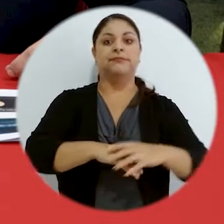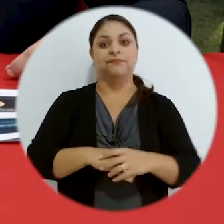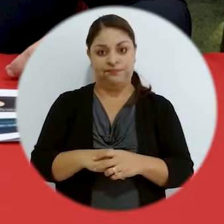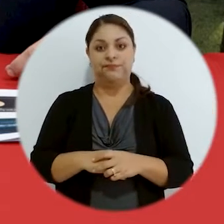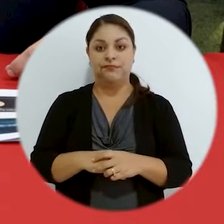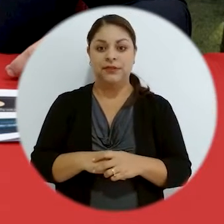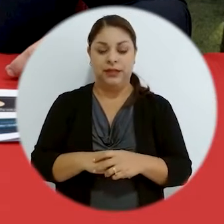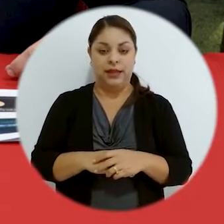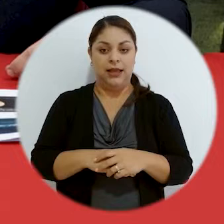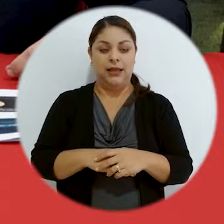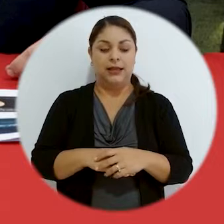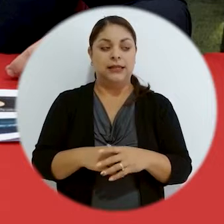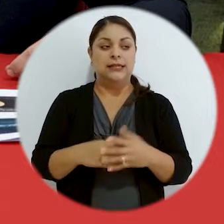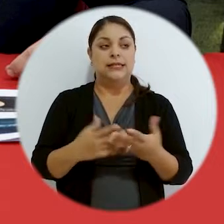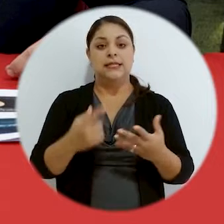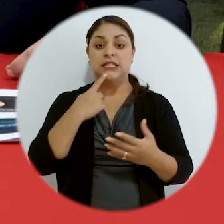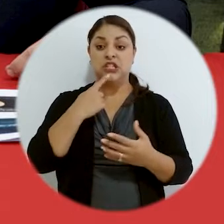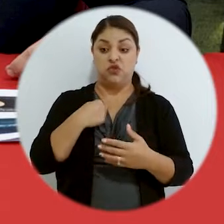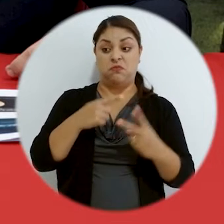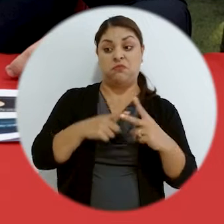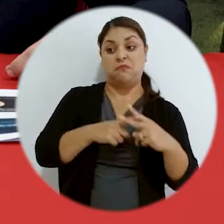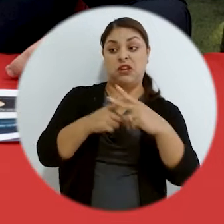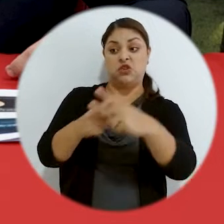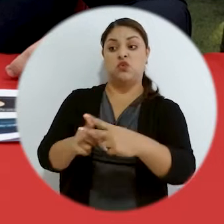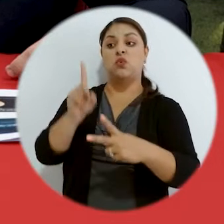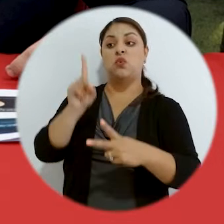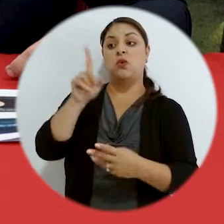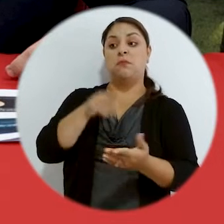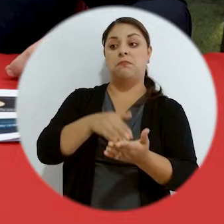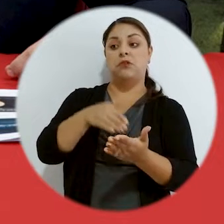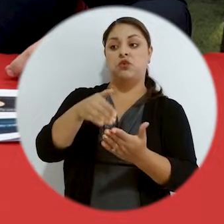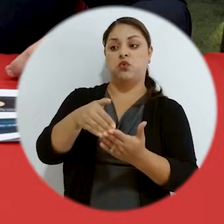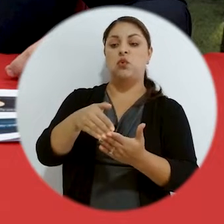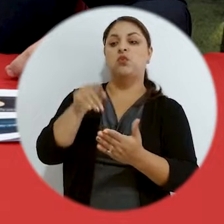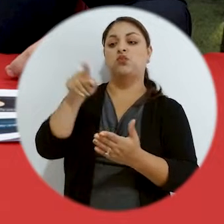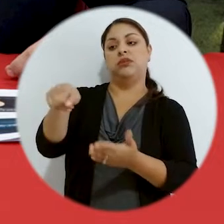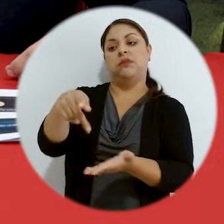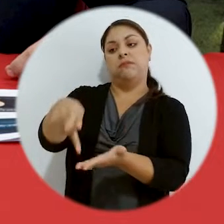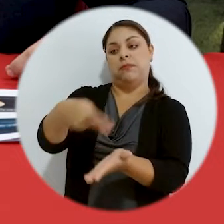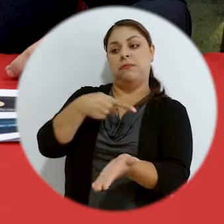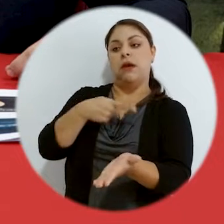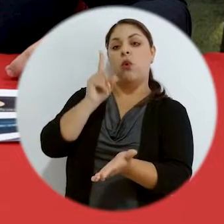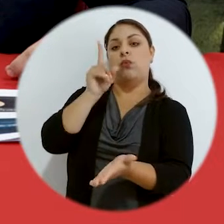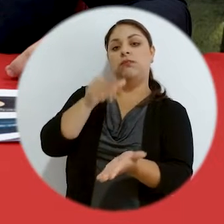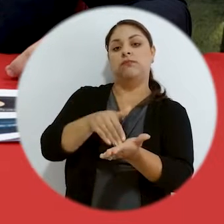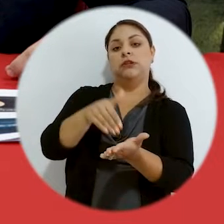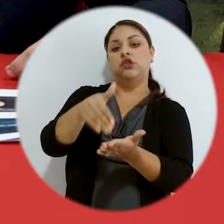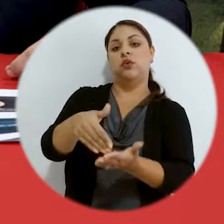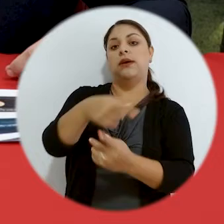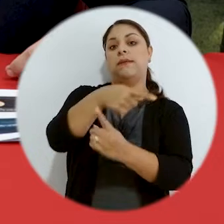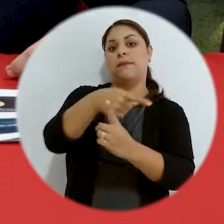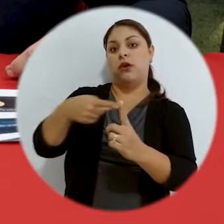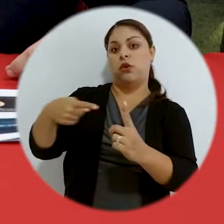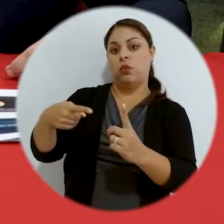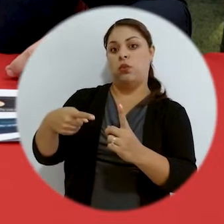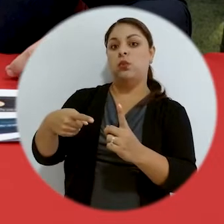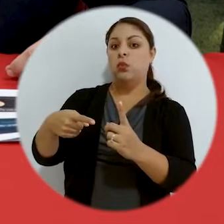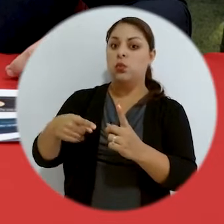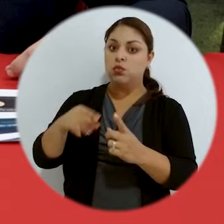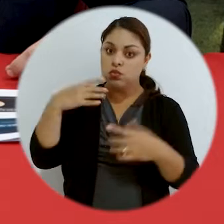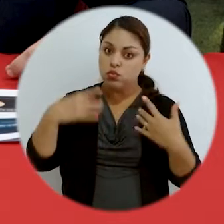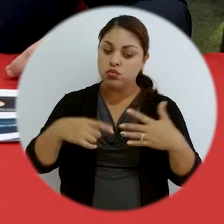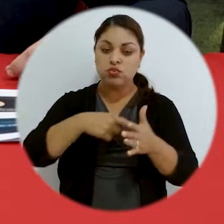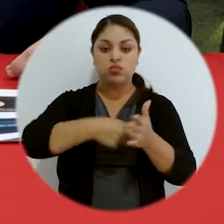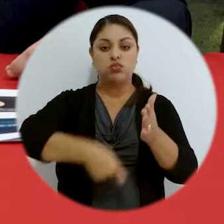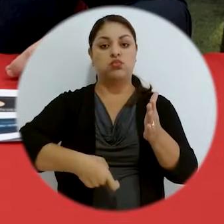millón, devuélvame 1,5 millones y yo le presto. Ese mecanismo era un mecanismo